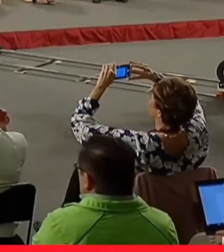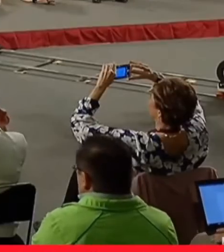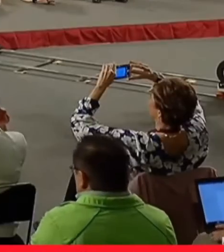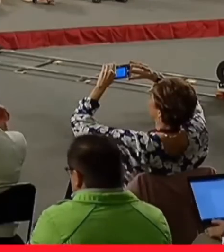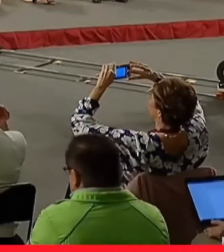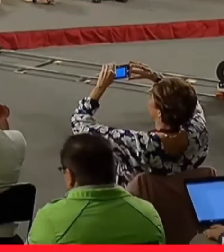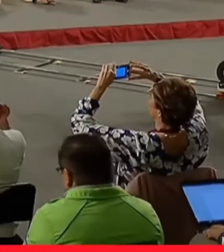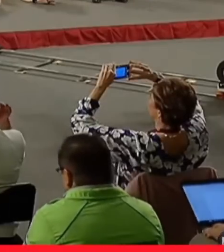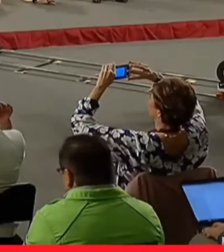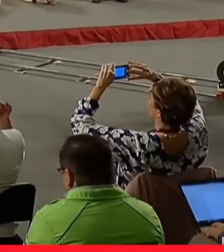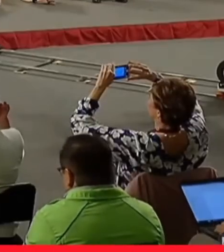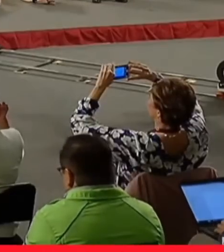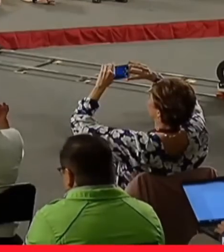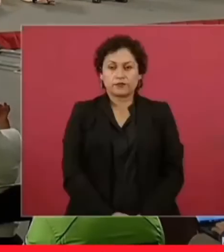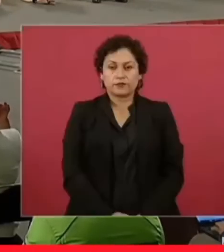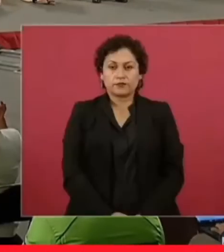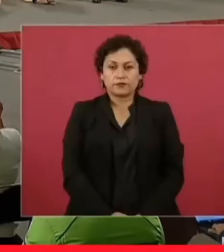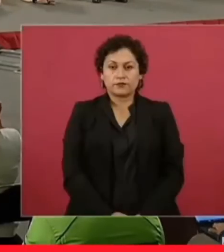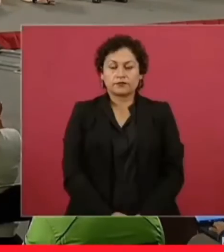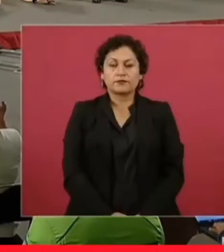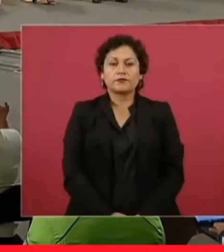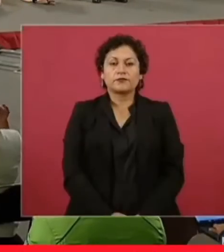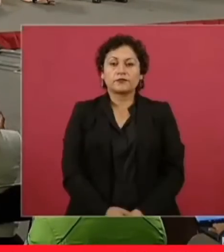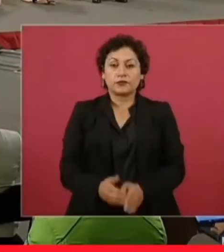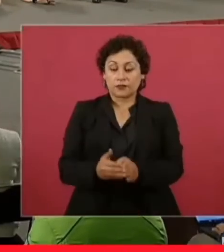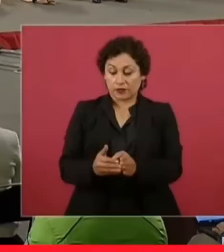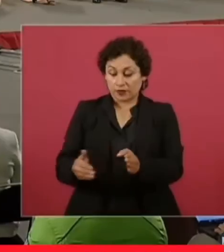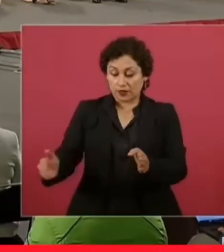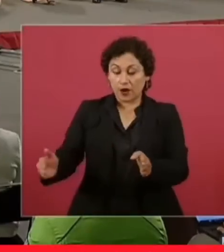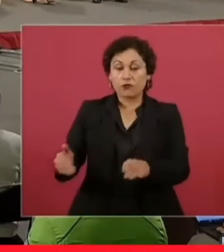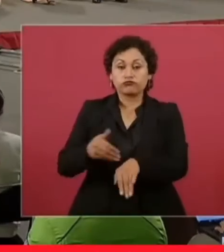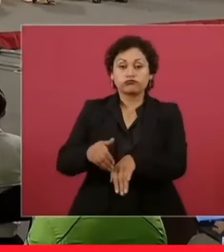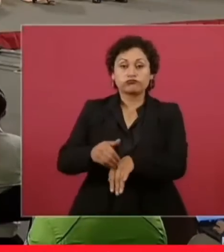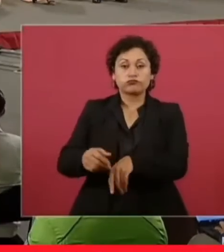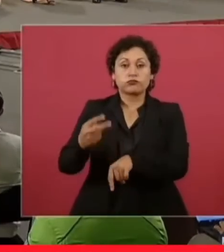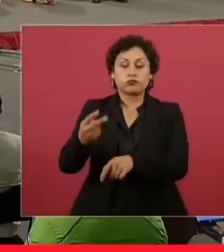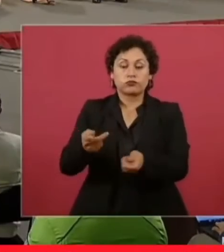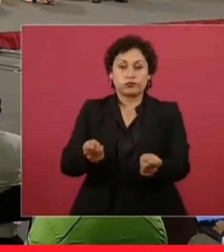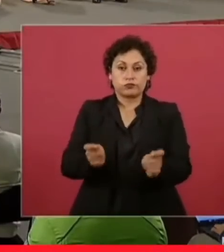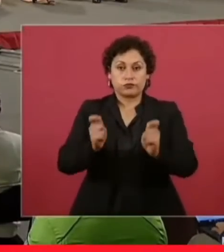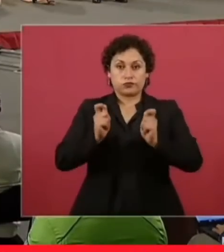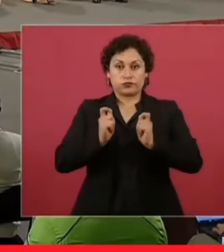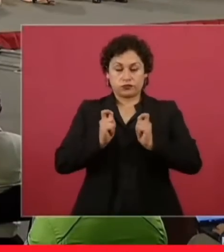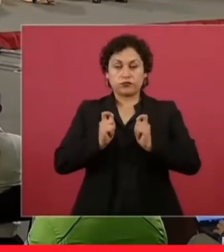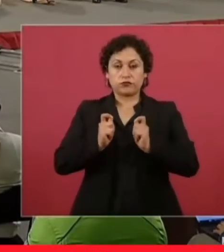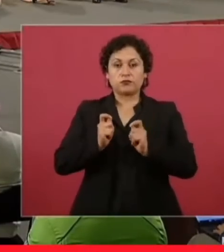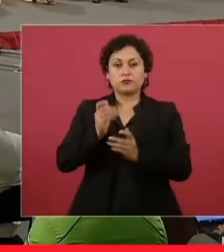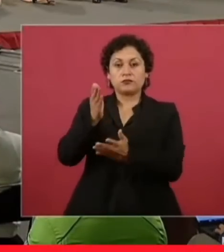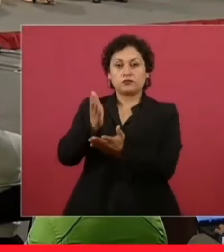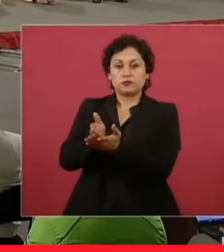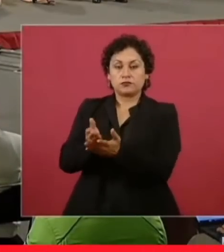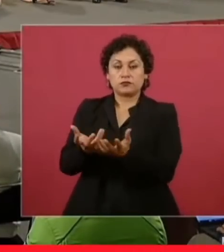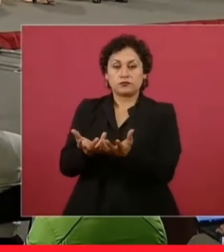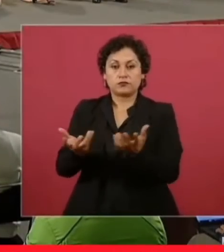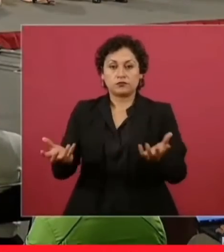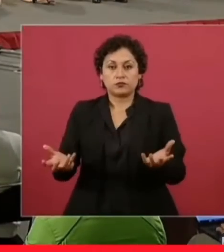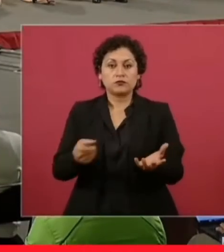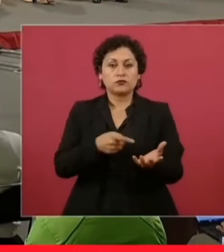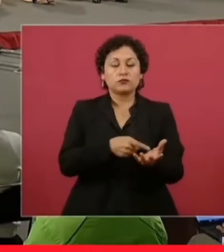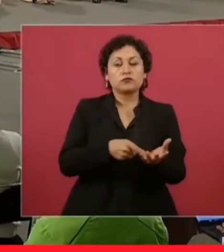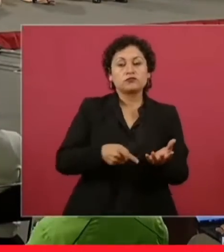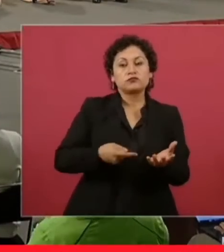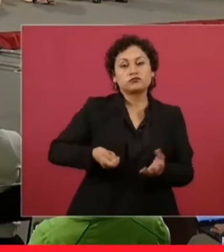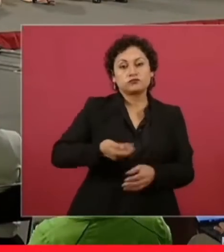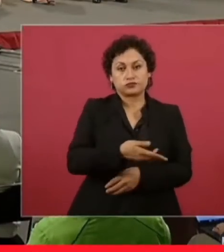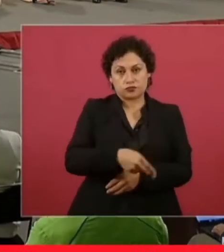FSC Construcciones. El tramo 2 está a nuestro cargo, dividido en dos subtramos, uno que va, el que le